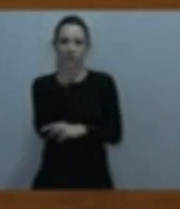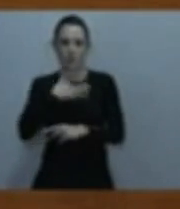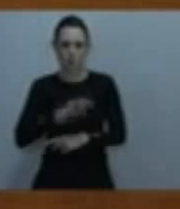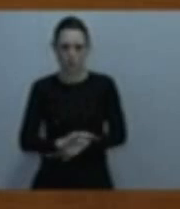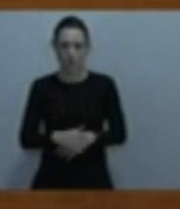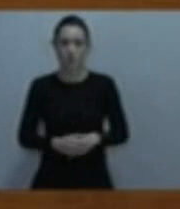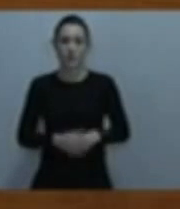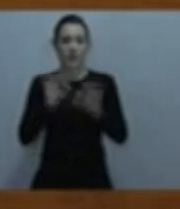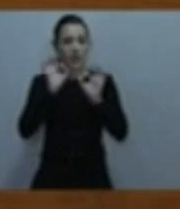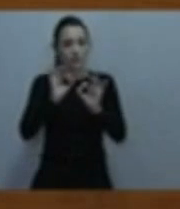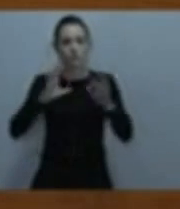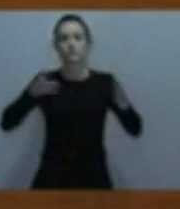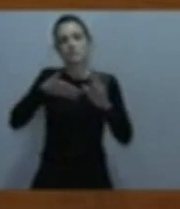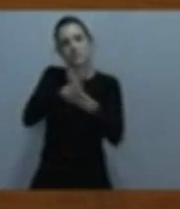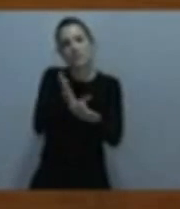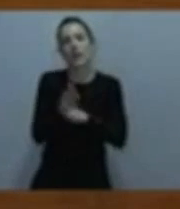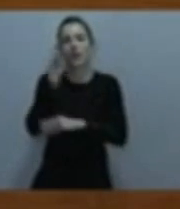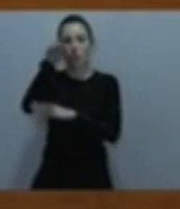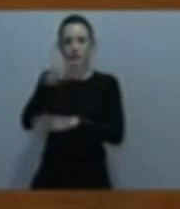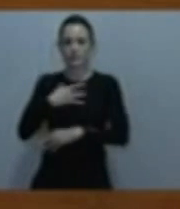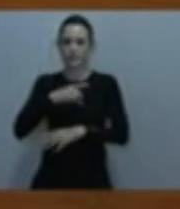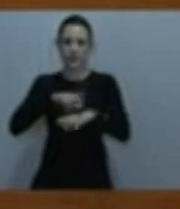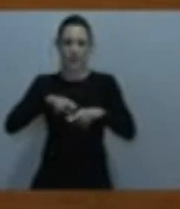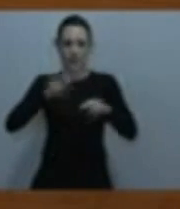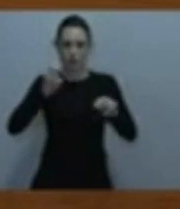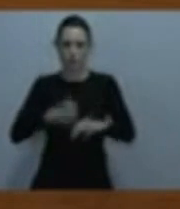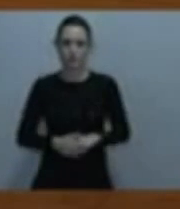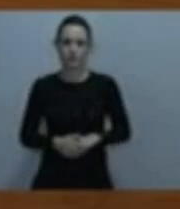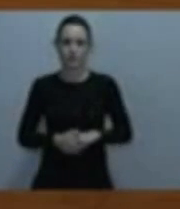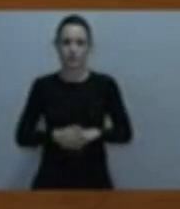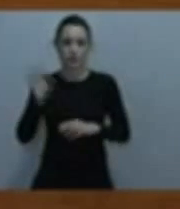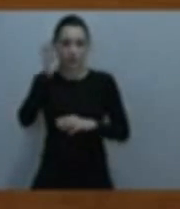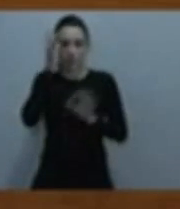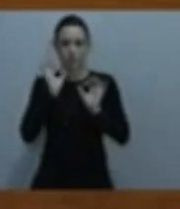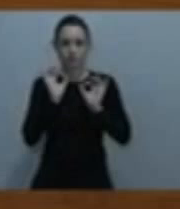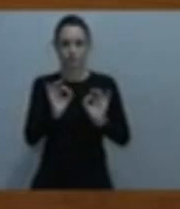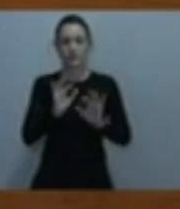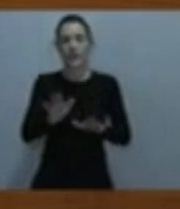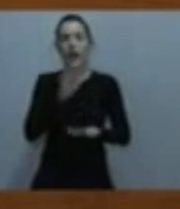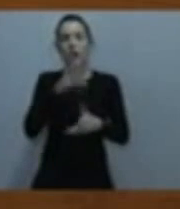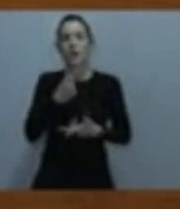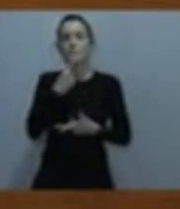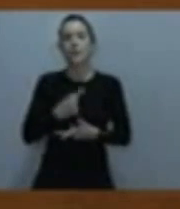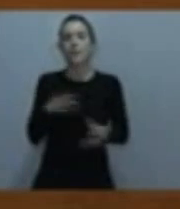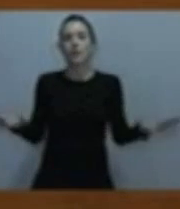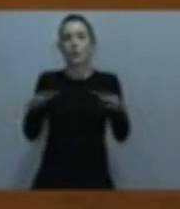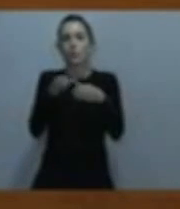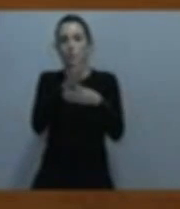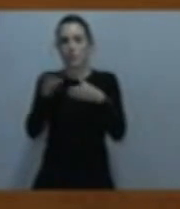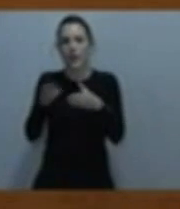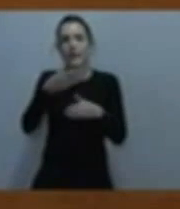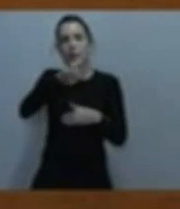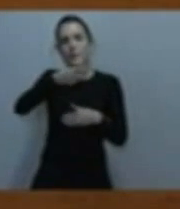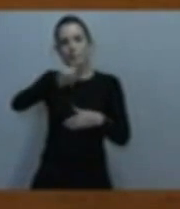Todo un cisne negro. Y ahora podrán decirme desde el Partido Popular que Belén Fernández es parte del problema